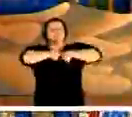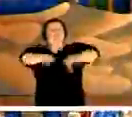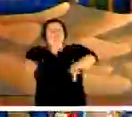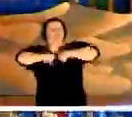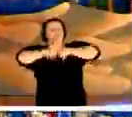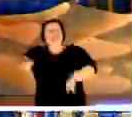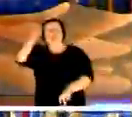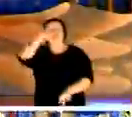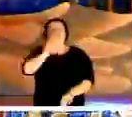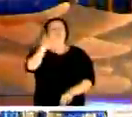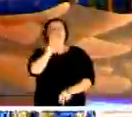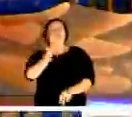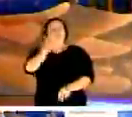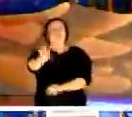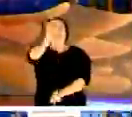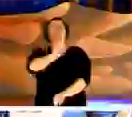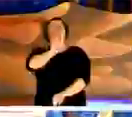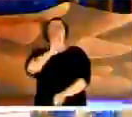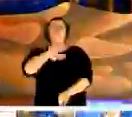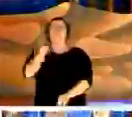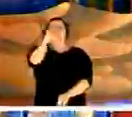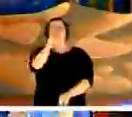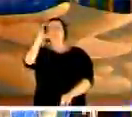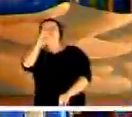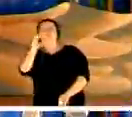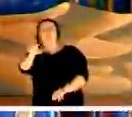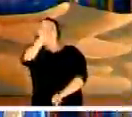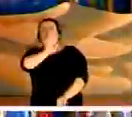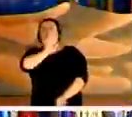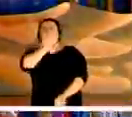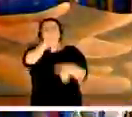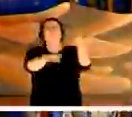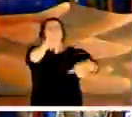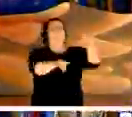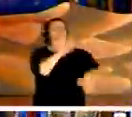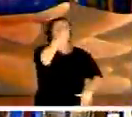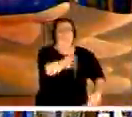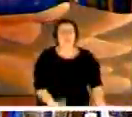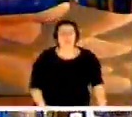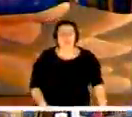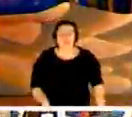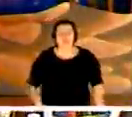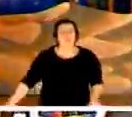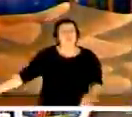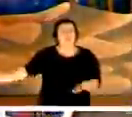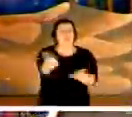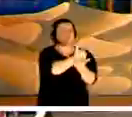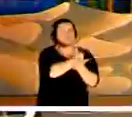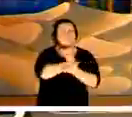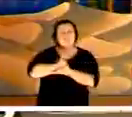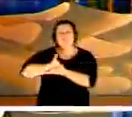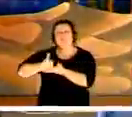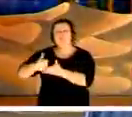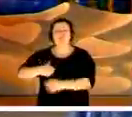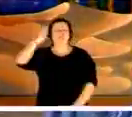unida por Izquierda Unida, quién sabe tal vez coalición. ¿A quién coño voto? Si es que todos son los